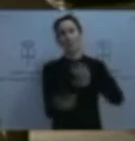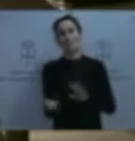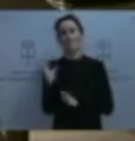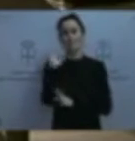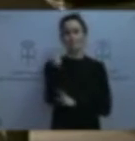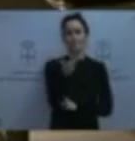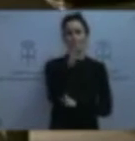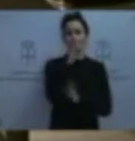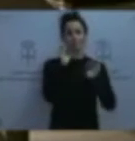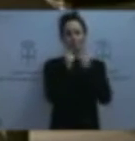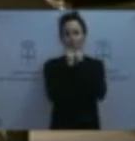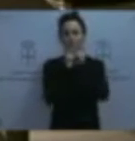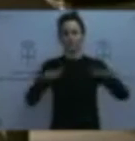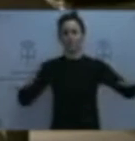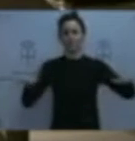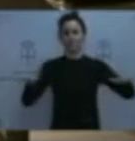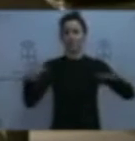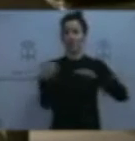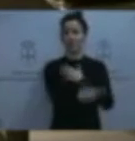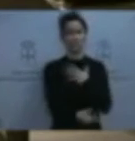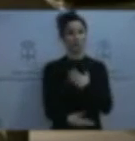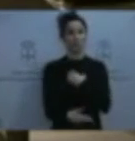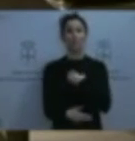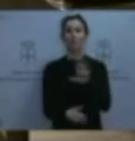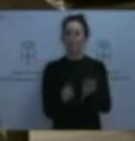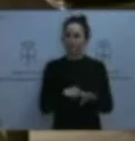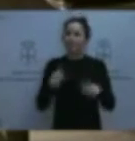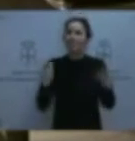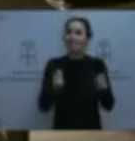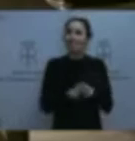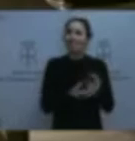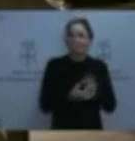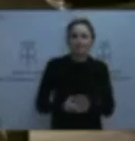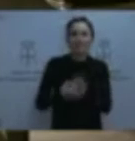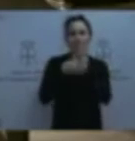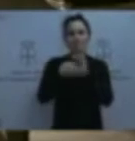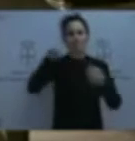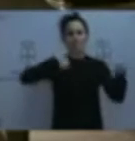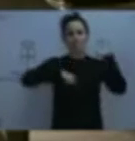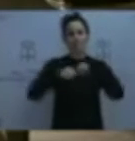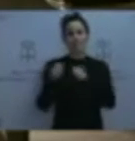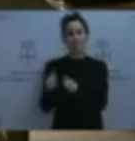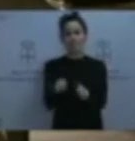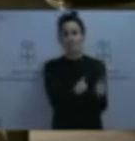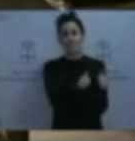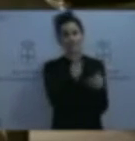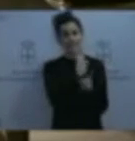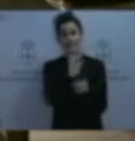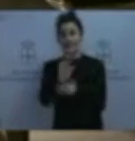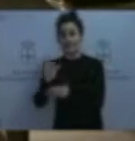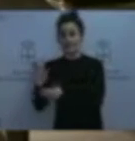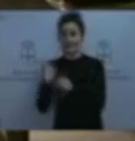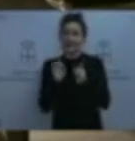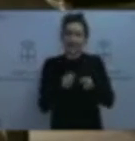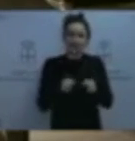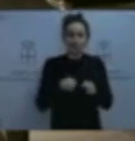cosa extendida, pero que no se podía evitar. Pero al mismo tiempo se asociaba a comportamientos individuales de representantes de casos